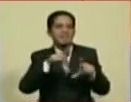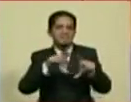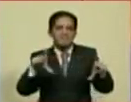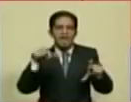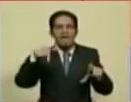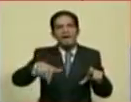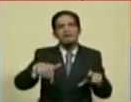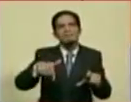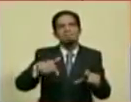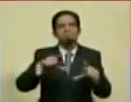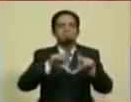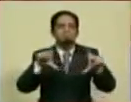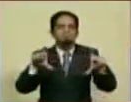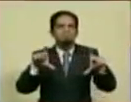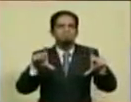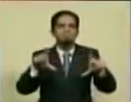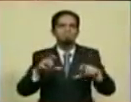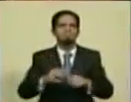cono monetario.